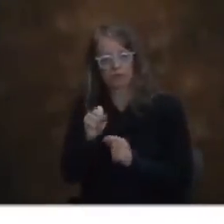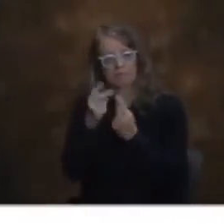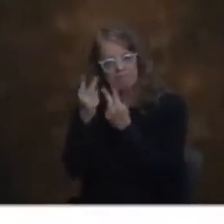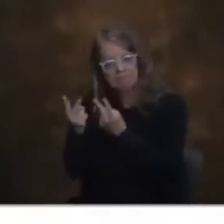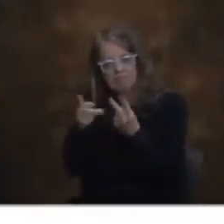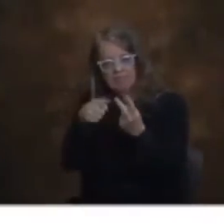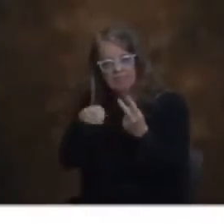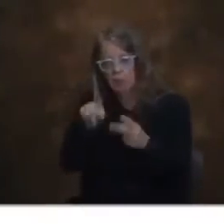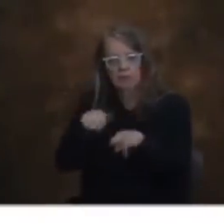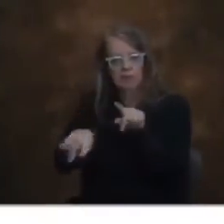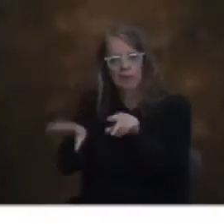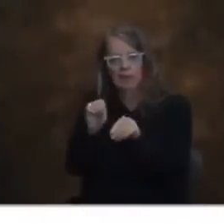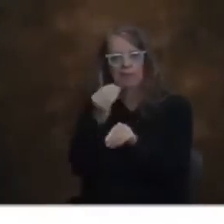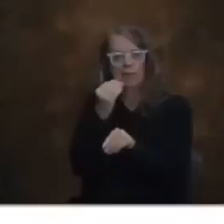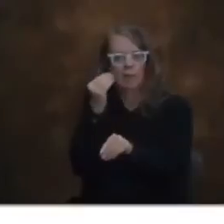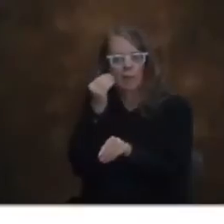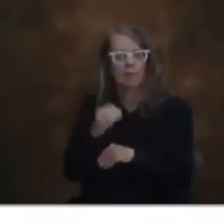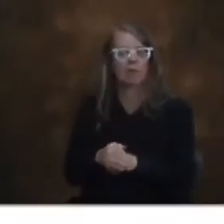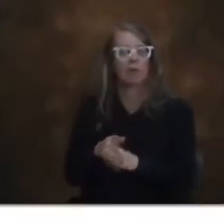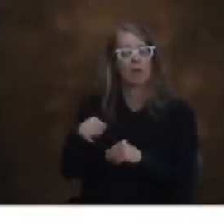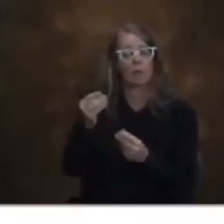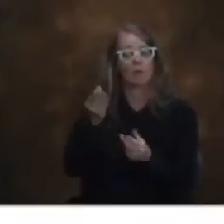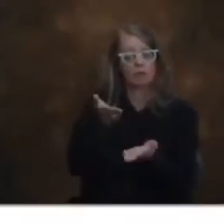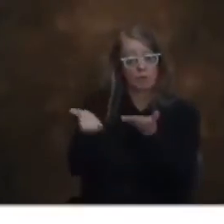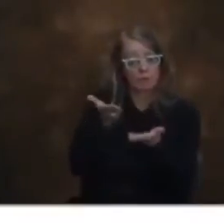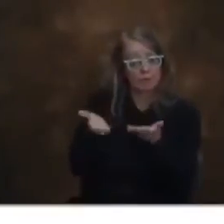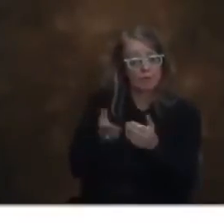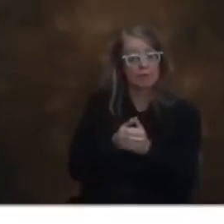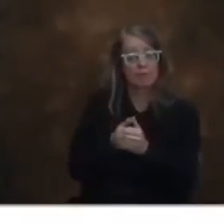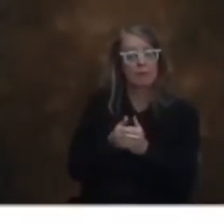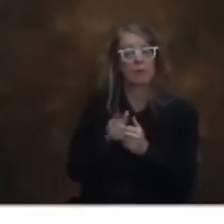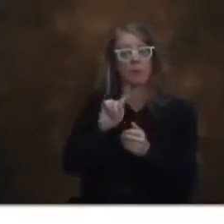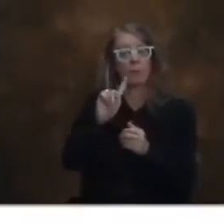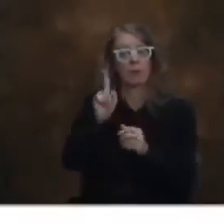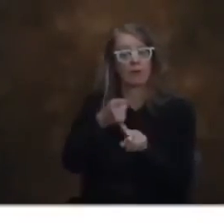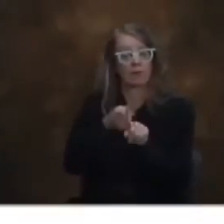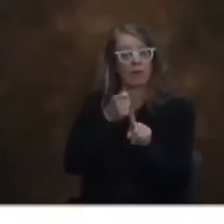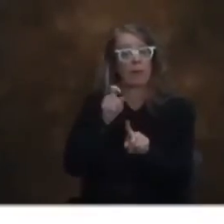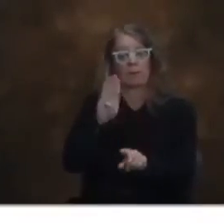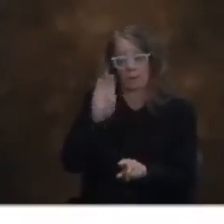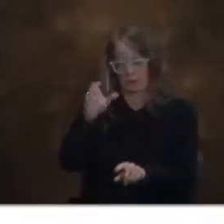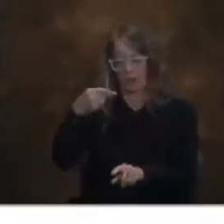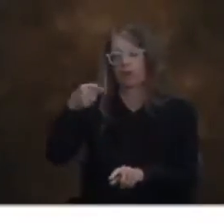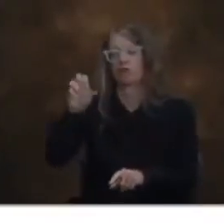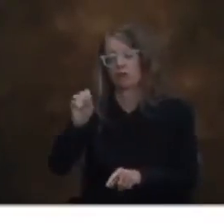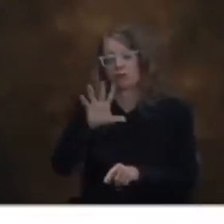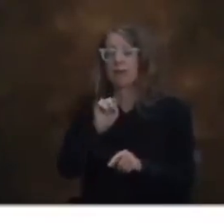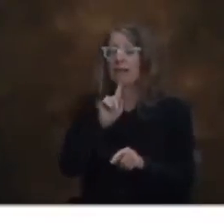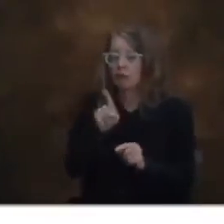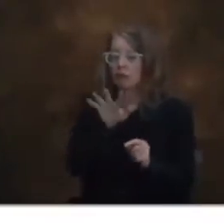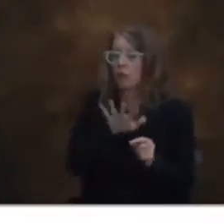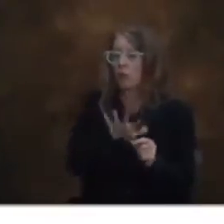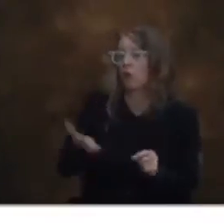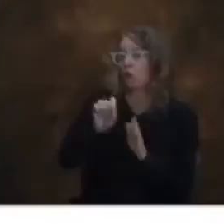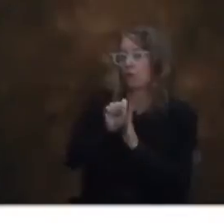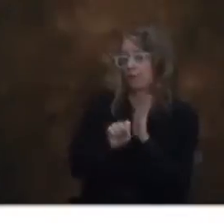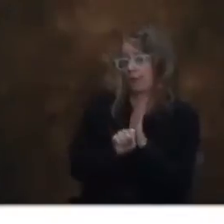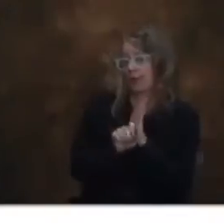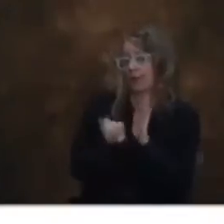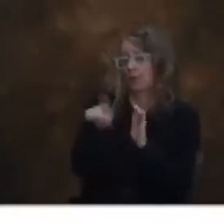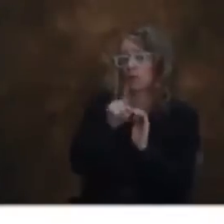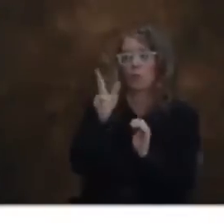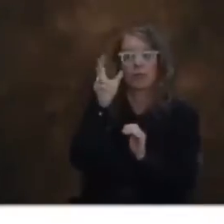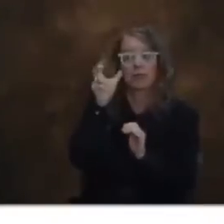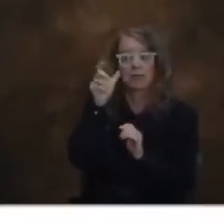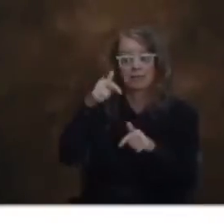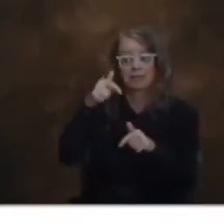casa los servicios de vacuna están disponibles por medio del departamento de salud del condado de plan cometido